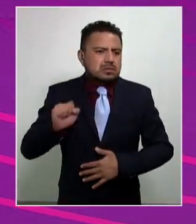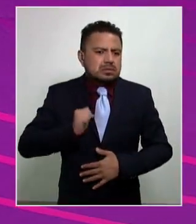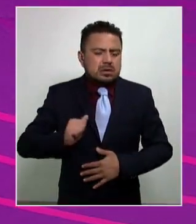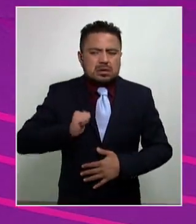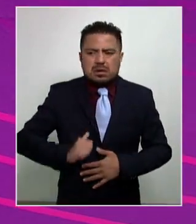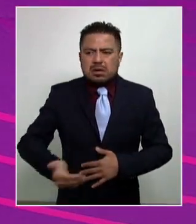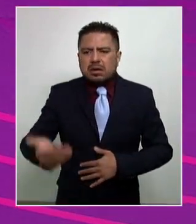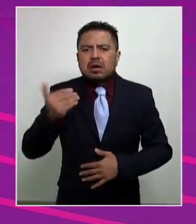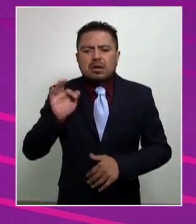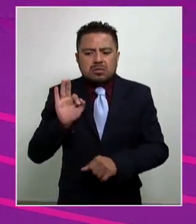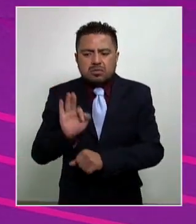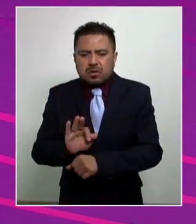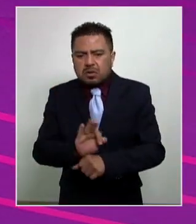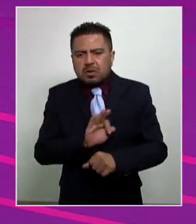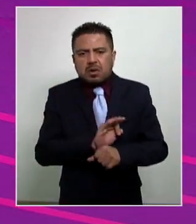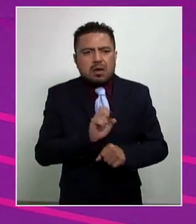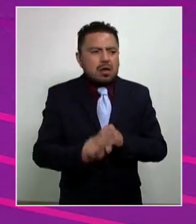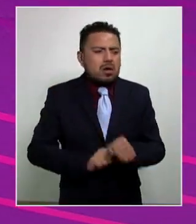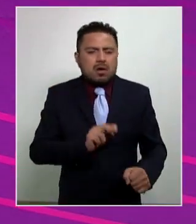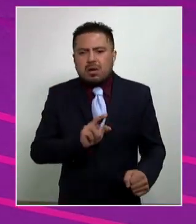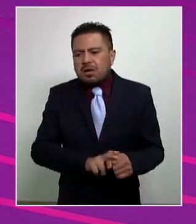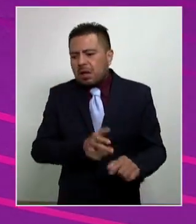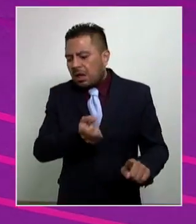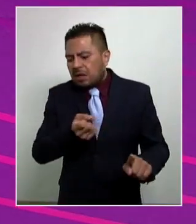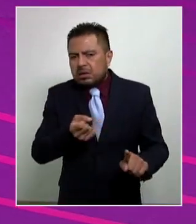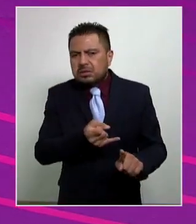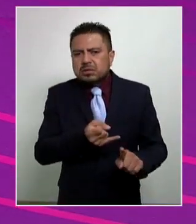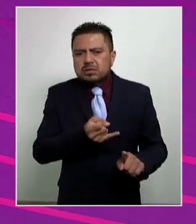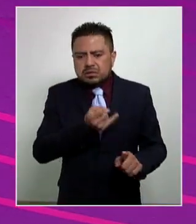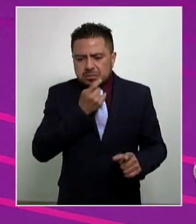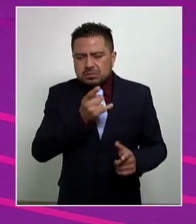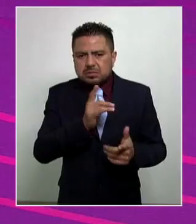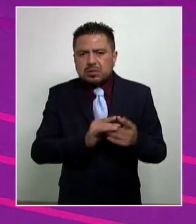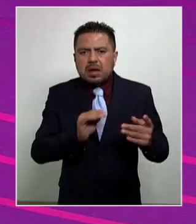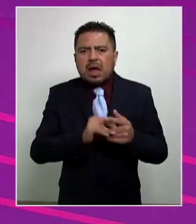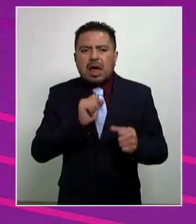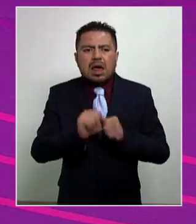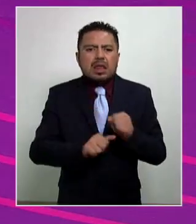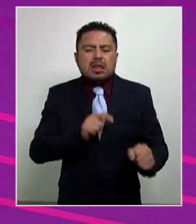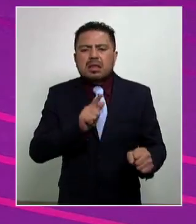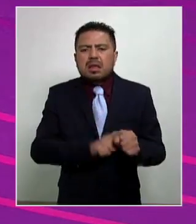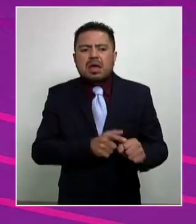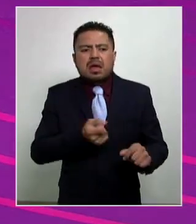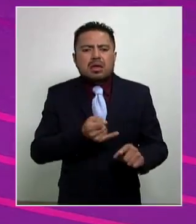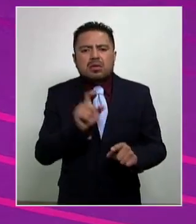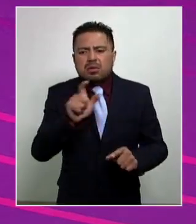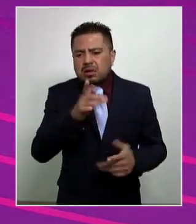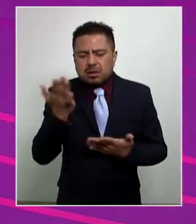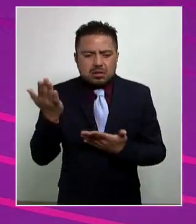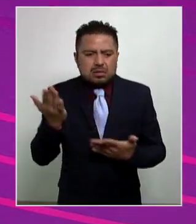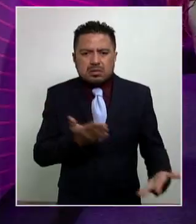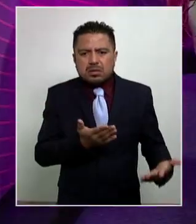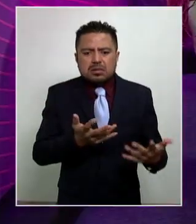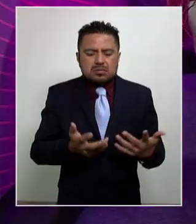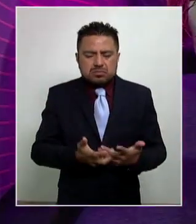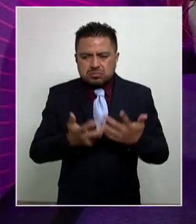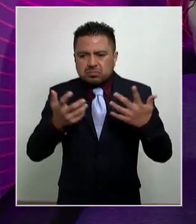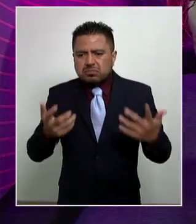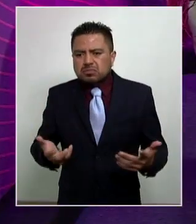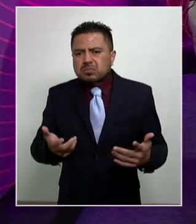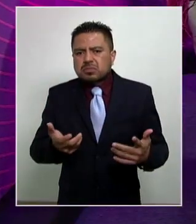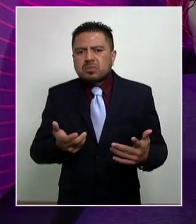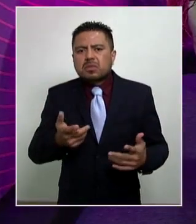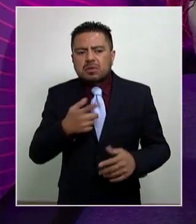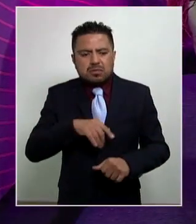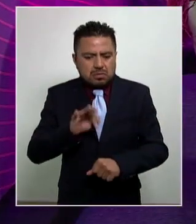se protegen. Y es normal, es decir, cualquier animal, cuando llegas sobre su territorio,